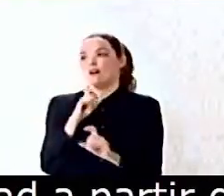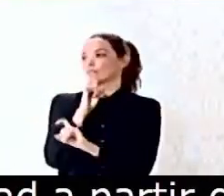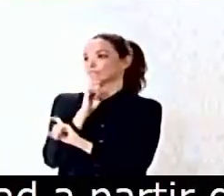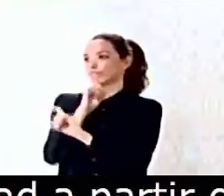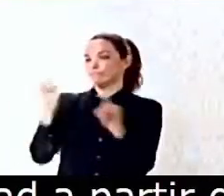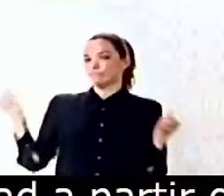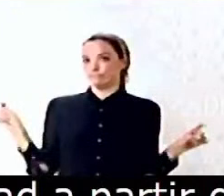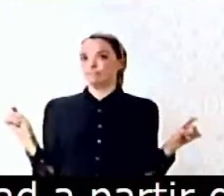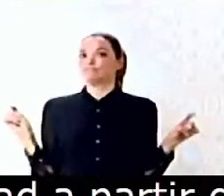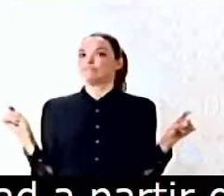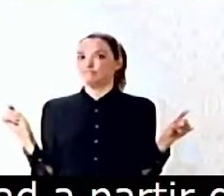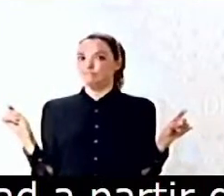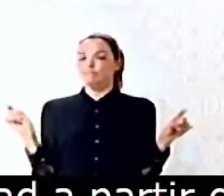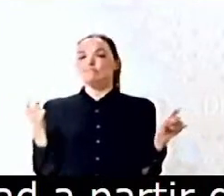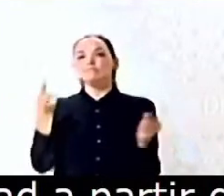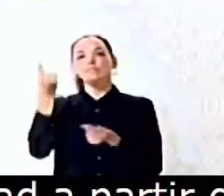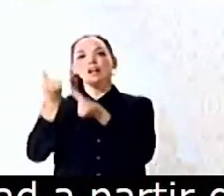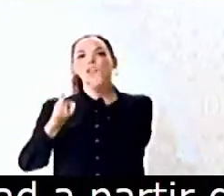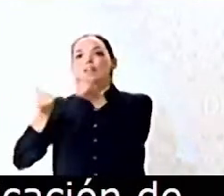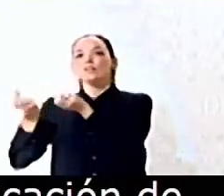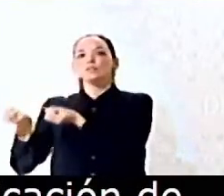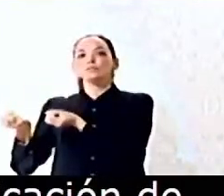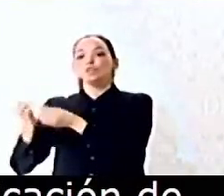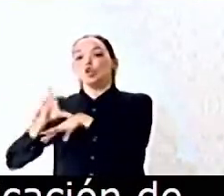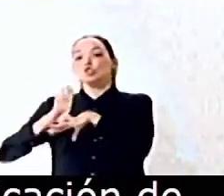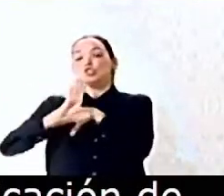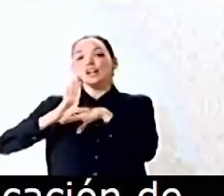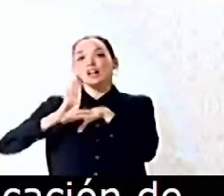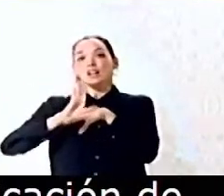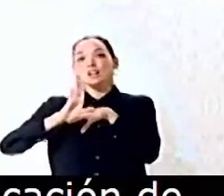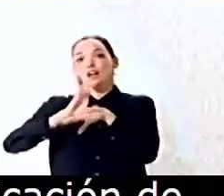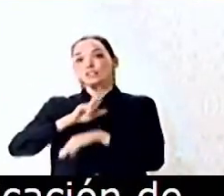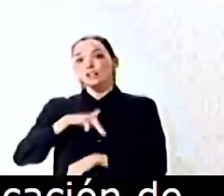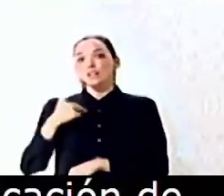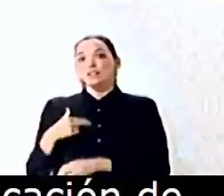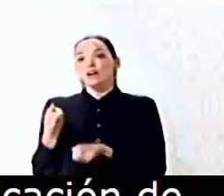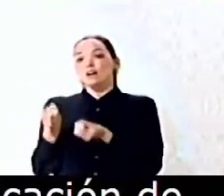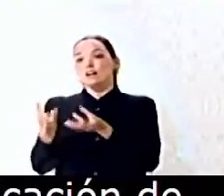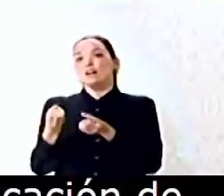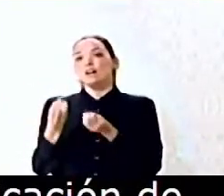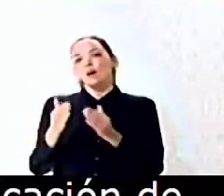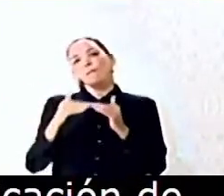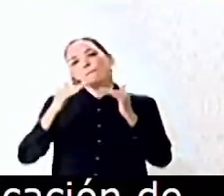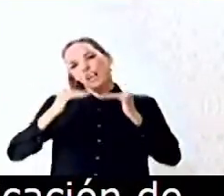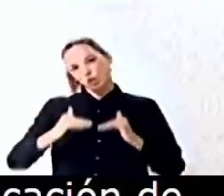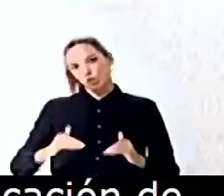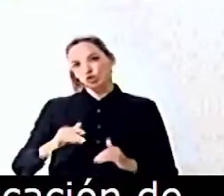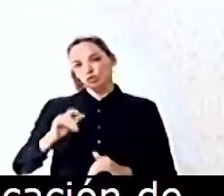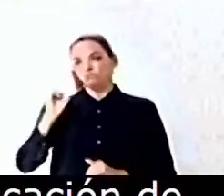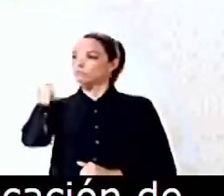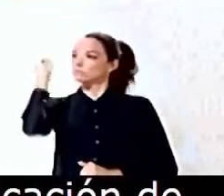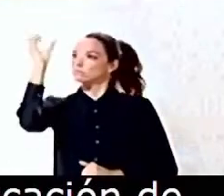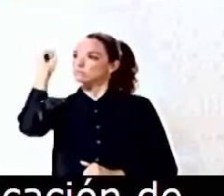que la comunicación de datos por parte de la Consejería de Sanidad también disminuirá en la frecuencia.